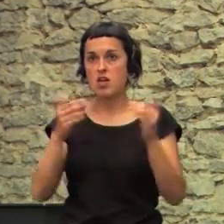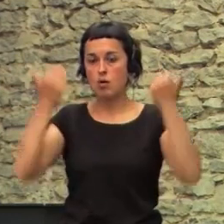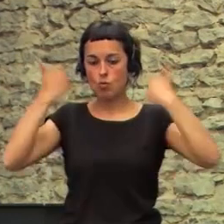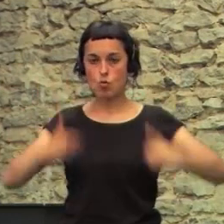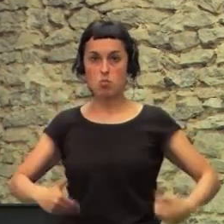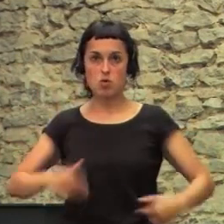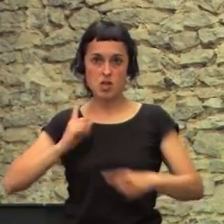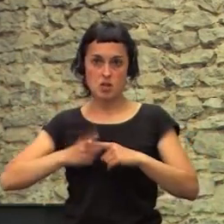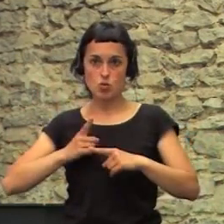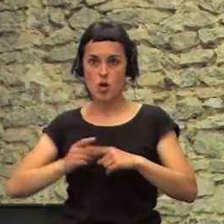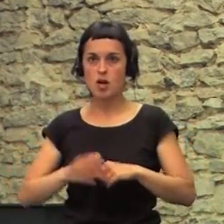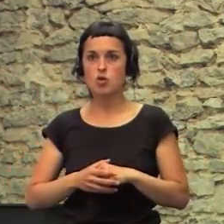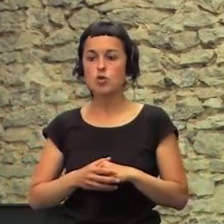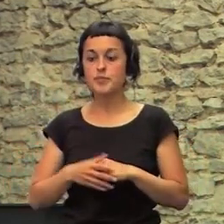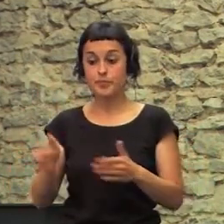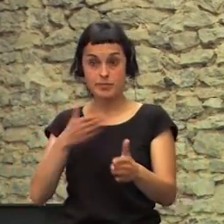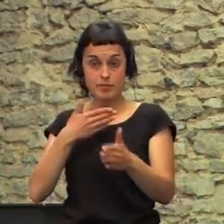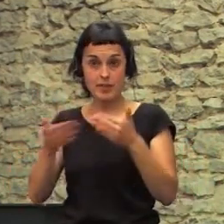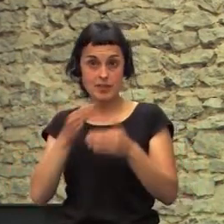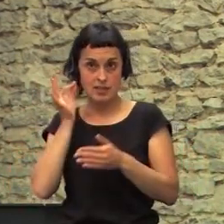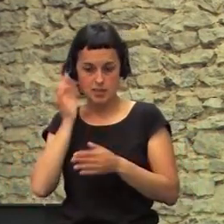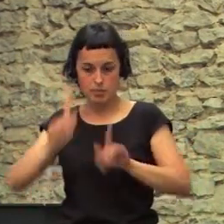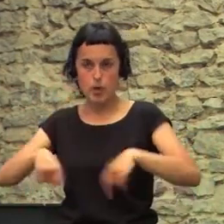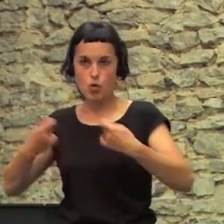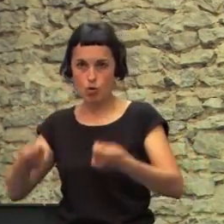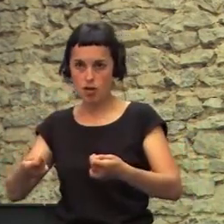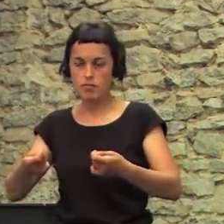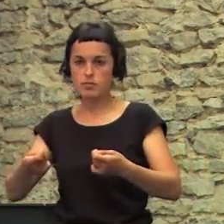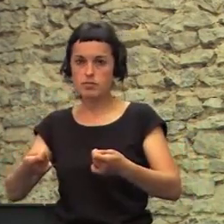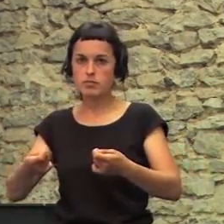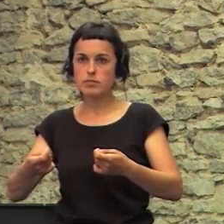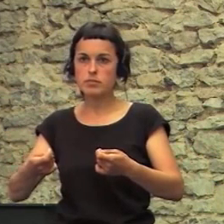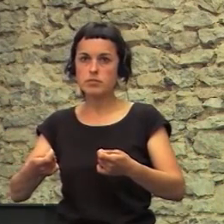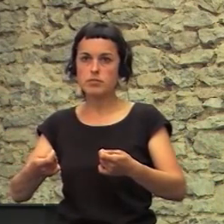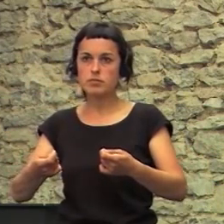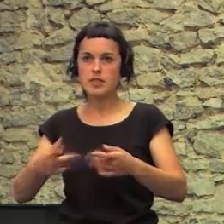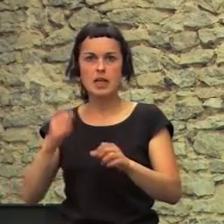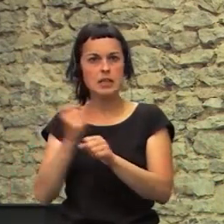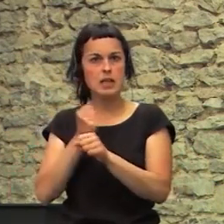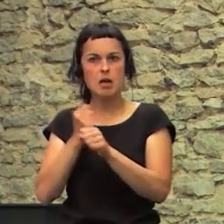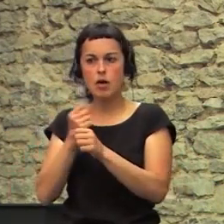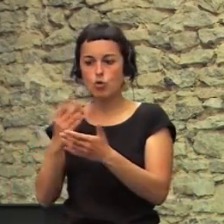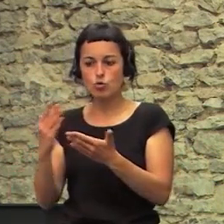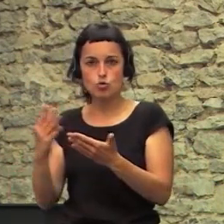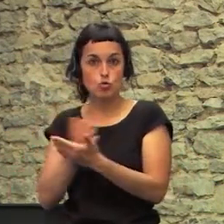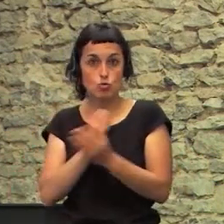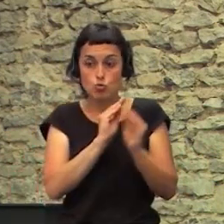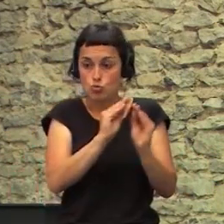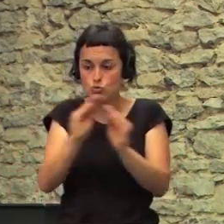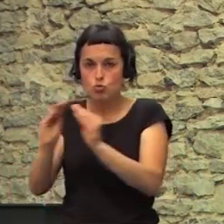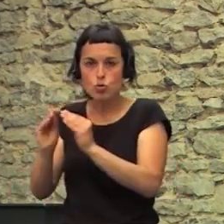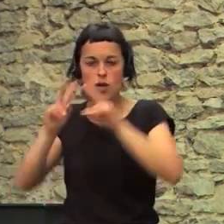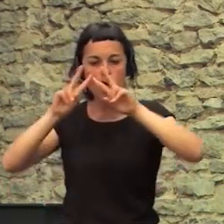la intersexualidad. Ella es bióloga, para quienes no la conozcáis, y bueno, ella en todos sus trabajos incluso analizaba el